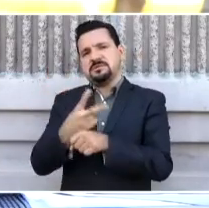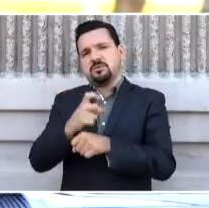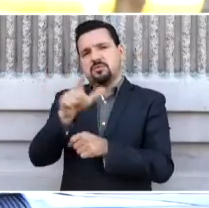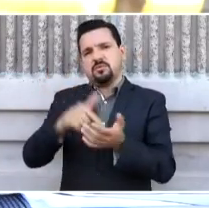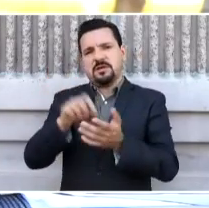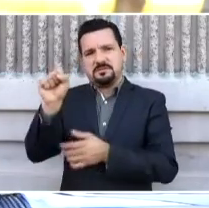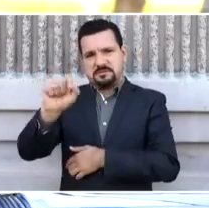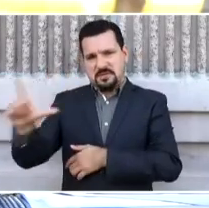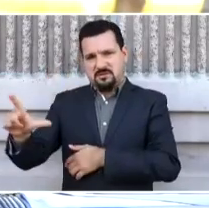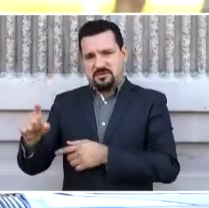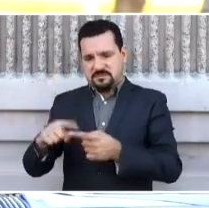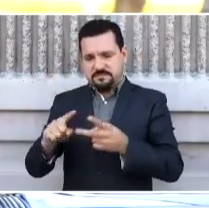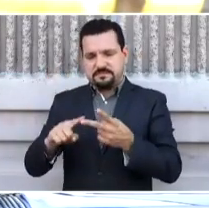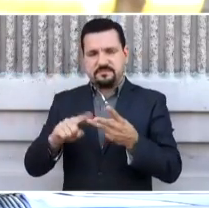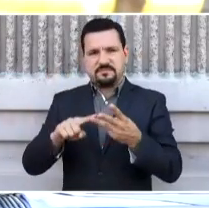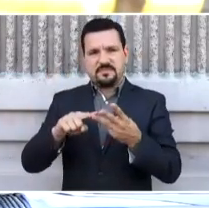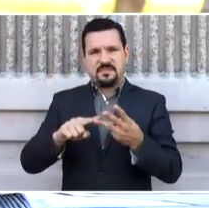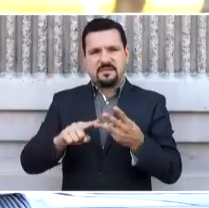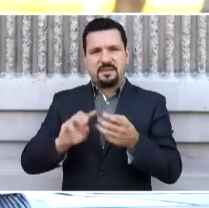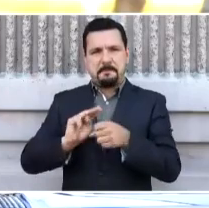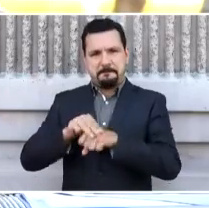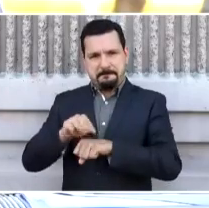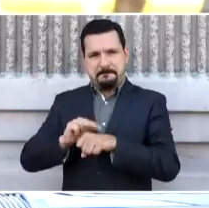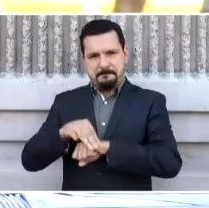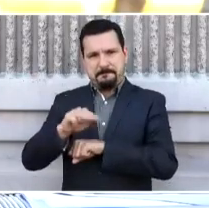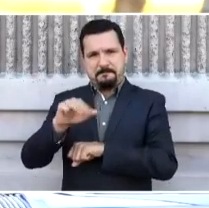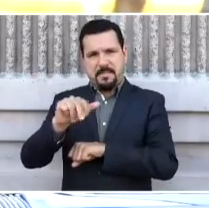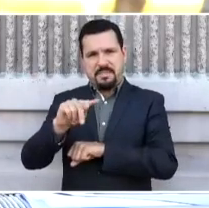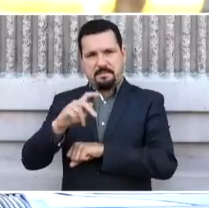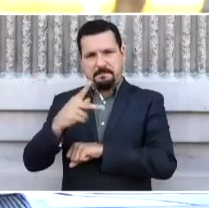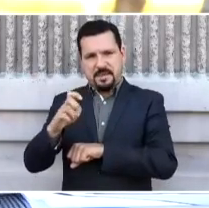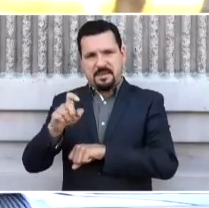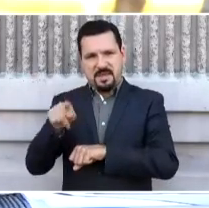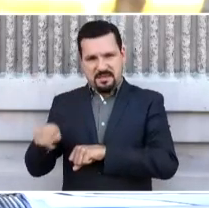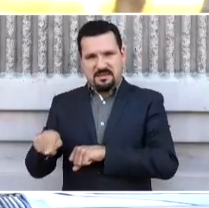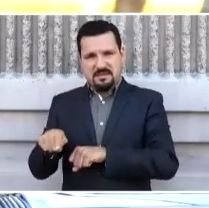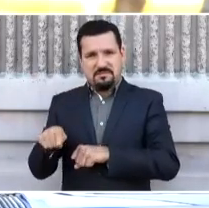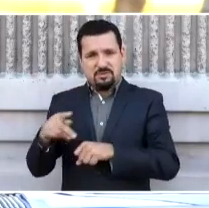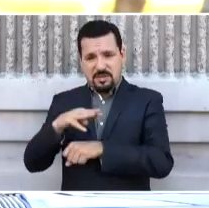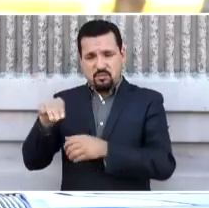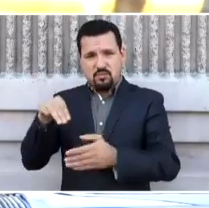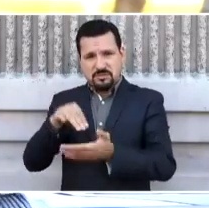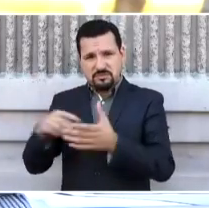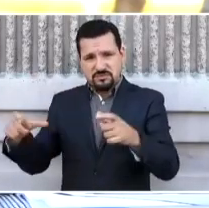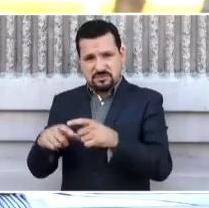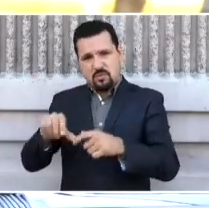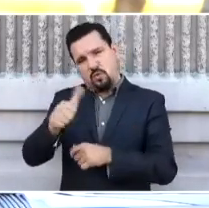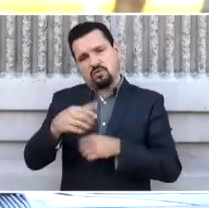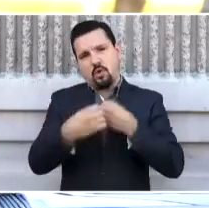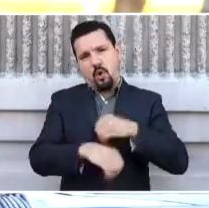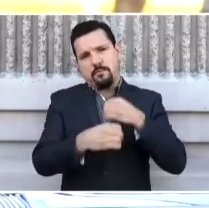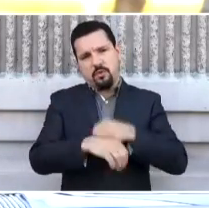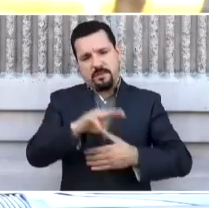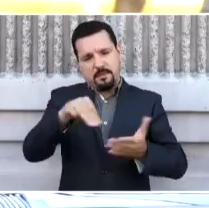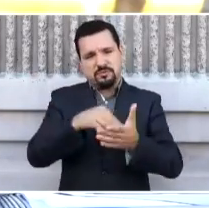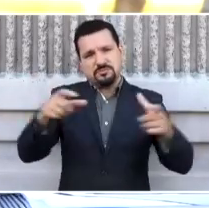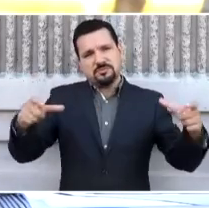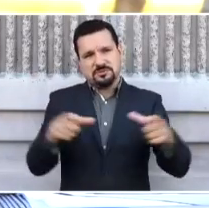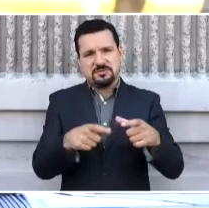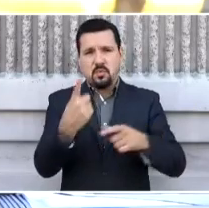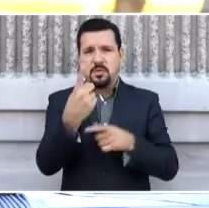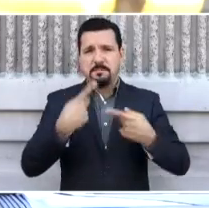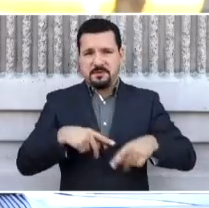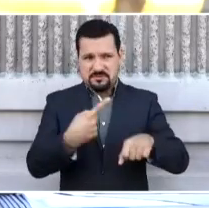Colorado, luego Villa Pesqueira, porque es un municipio pequeñito, o Podepe, otro municipio pequeñito que ha tenido un solo